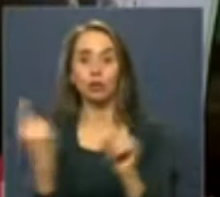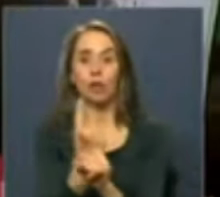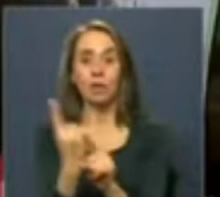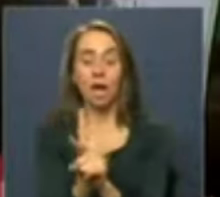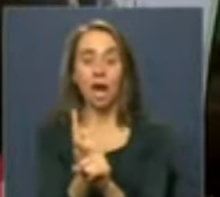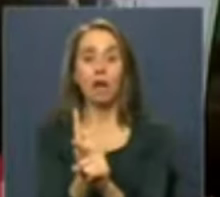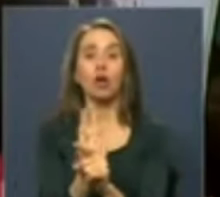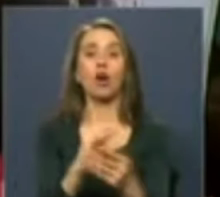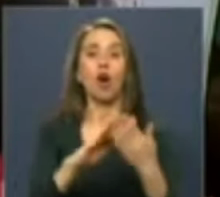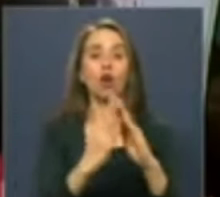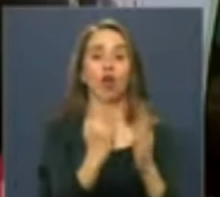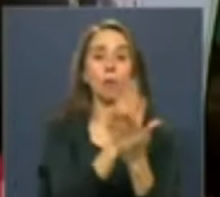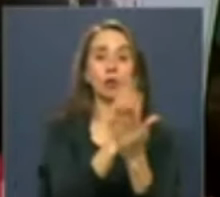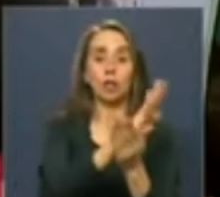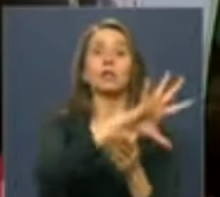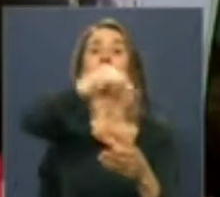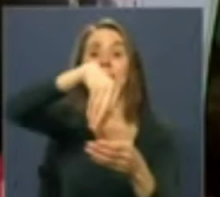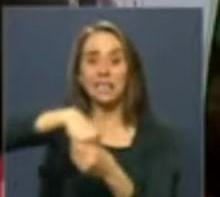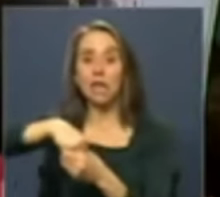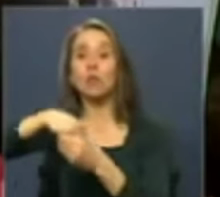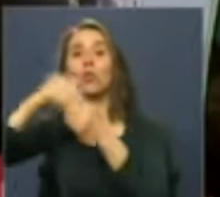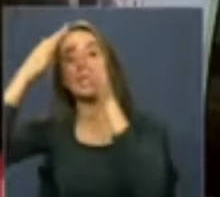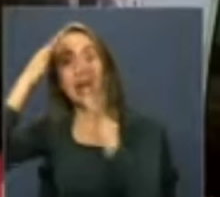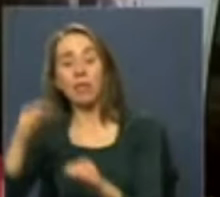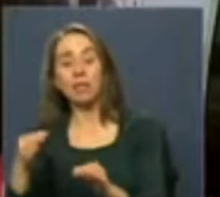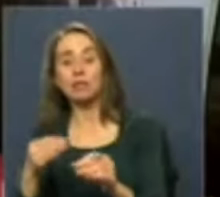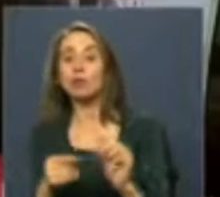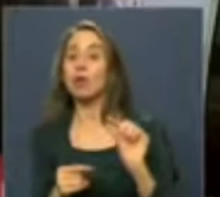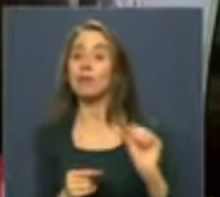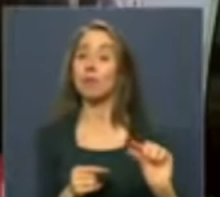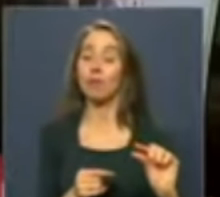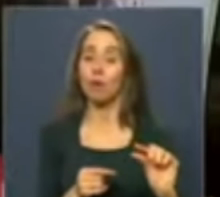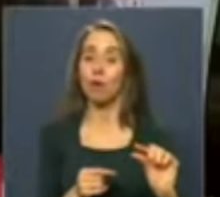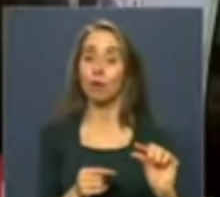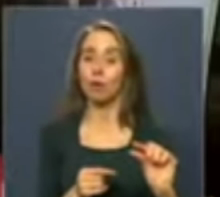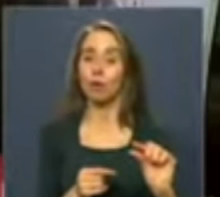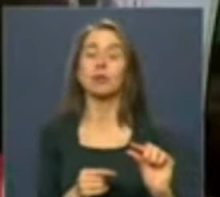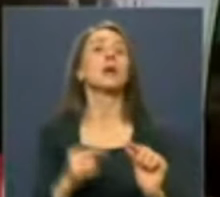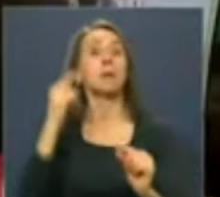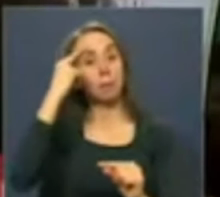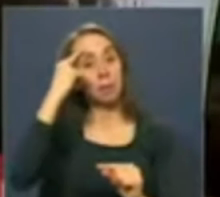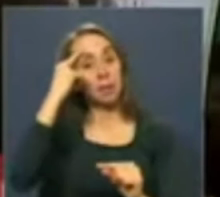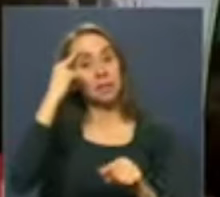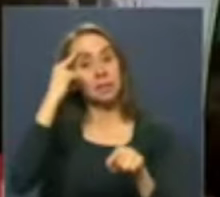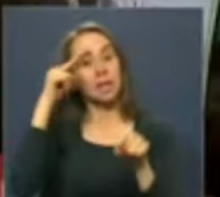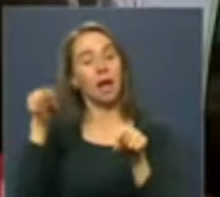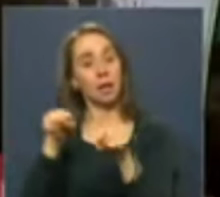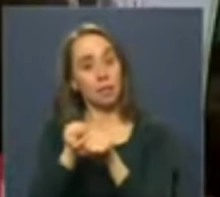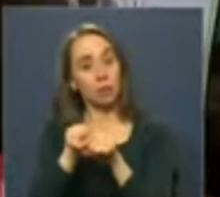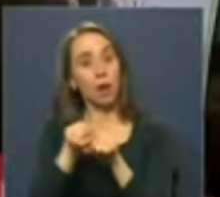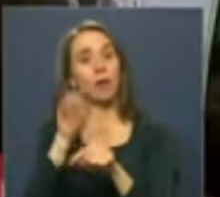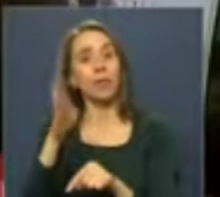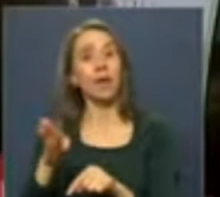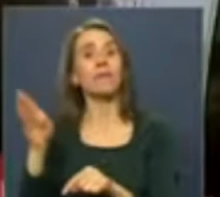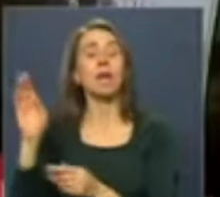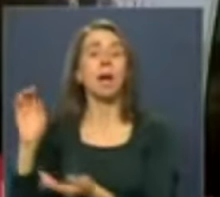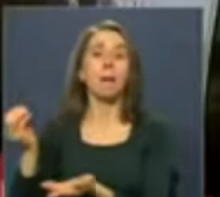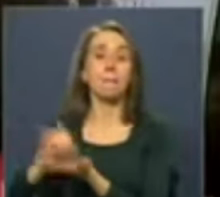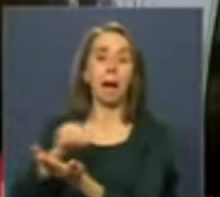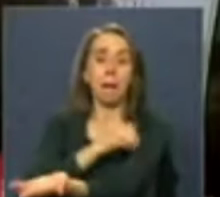carácter público de la educación creemos que el esfuerzo de diálogo e inclusión de la comunidad educativa a las decisiones ha sido